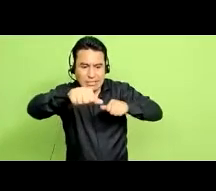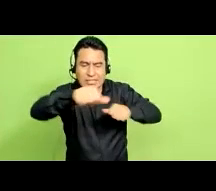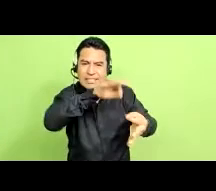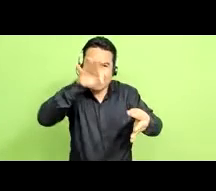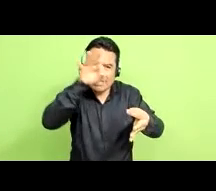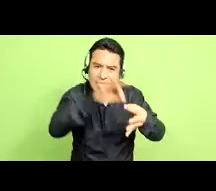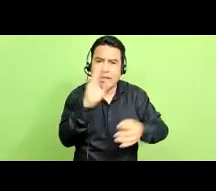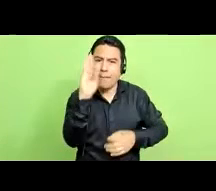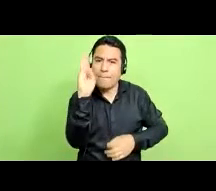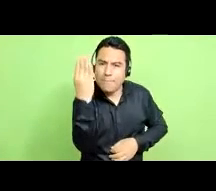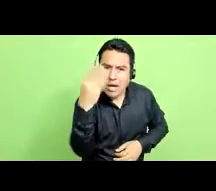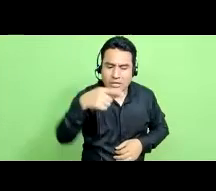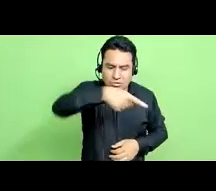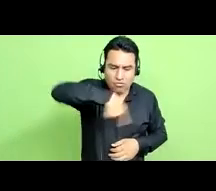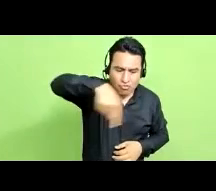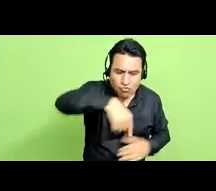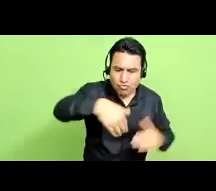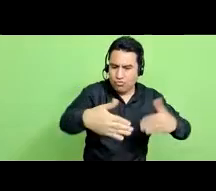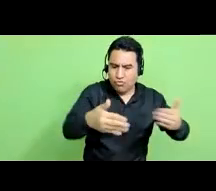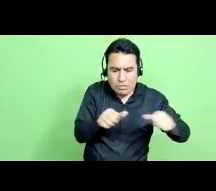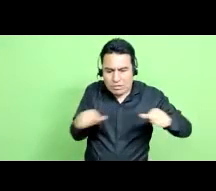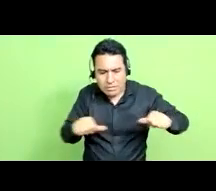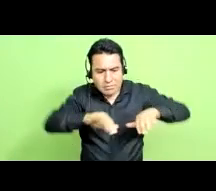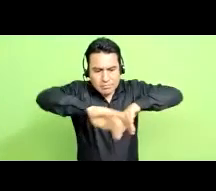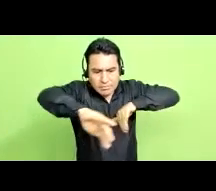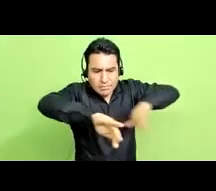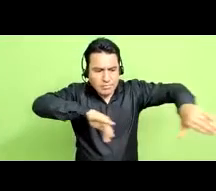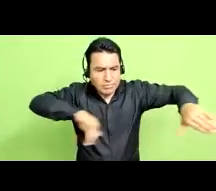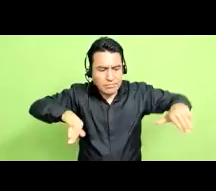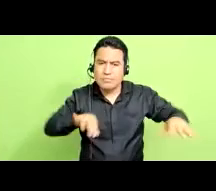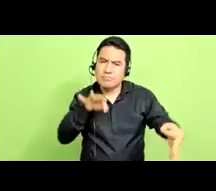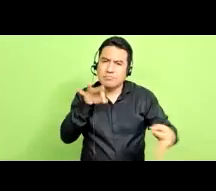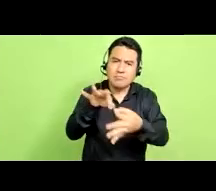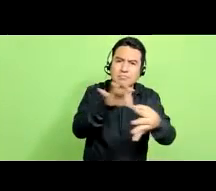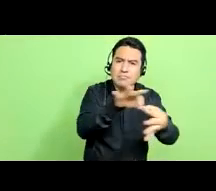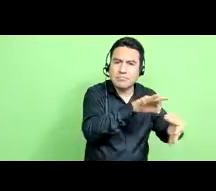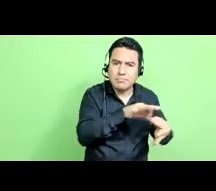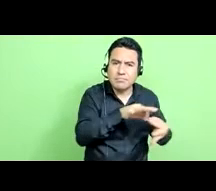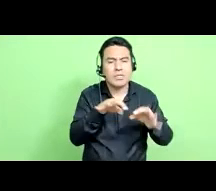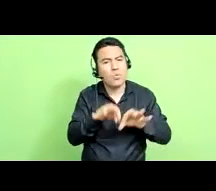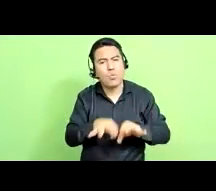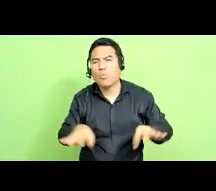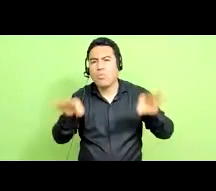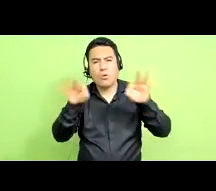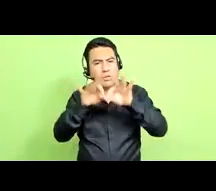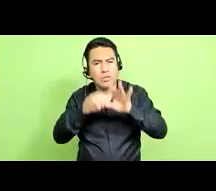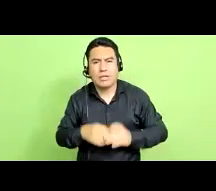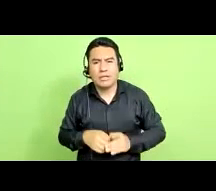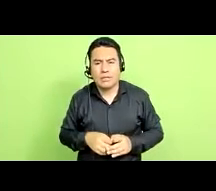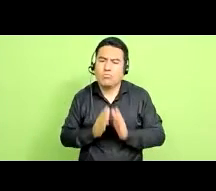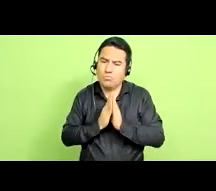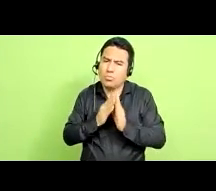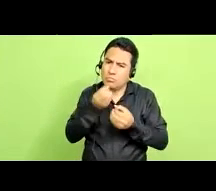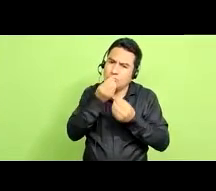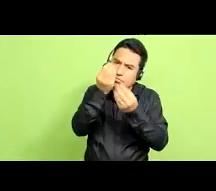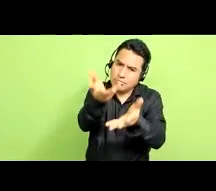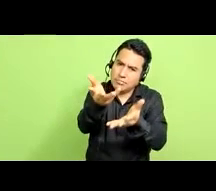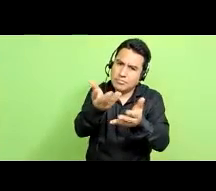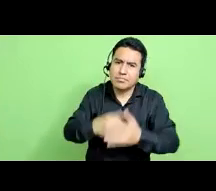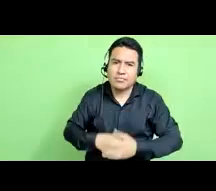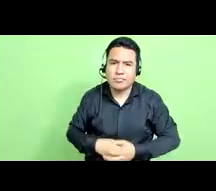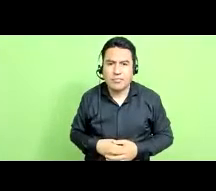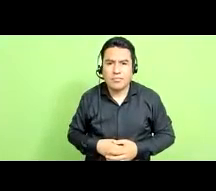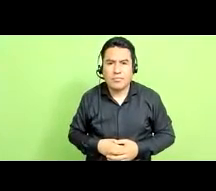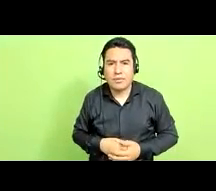que se están haciendo y las que se van a hacer esa parte puntualmente y en el instituto